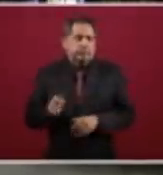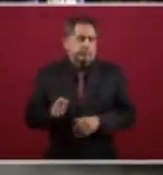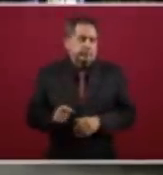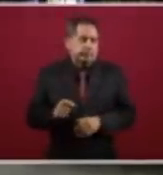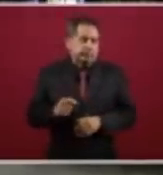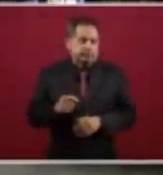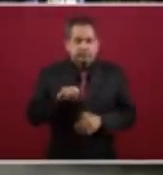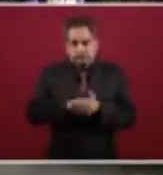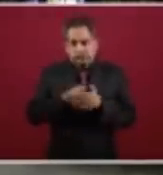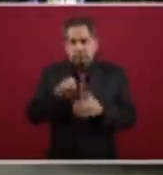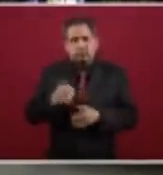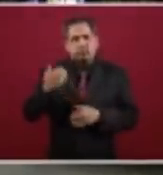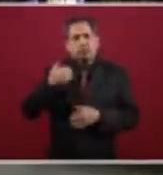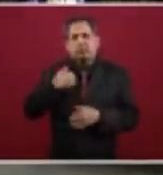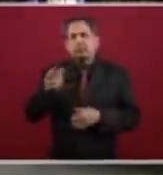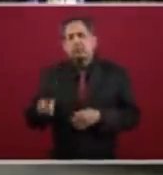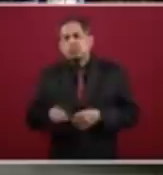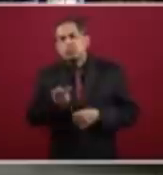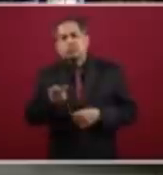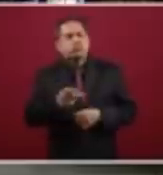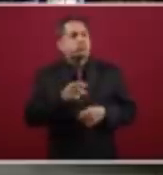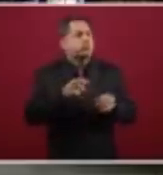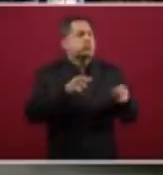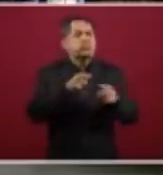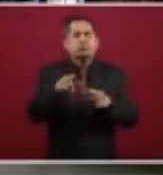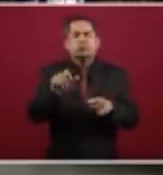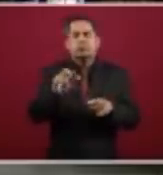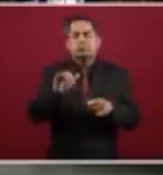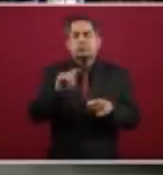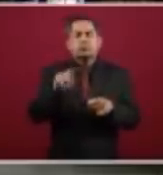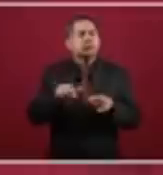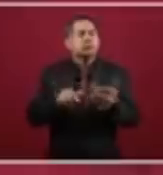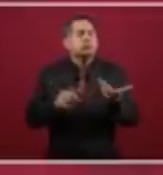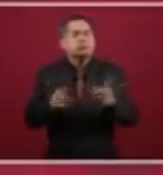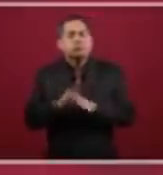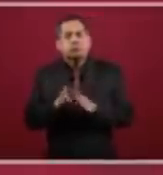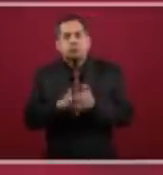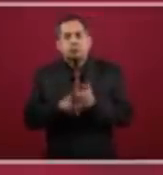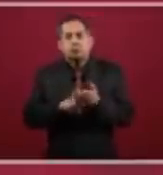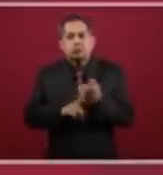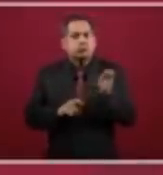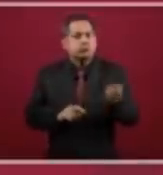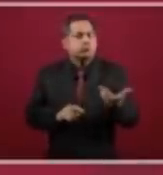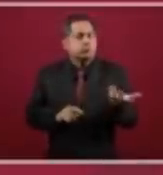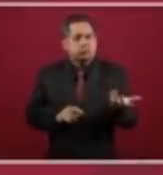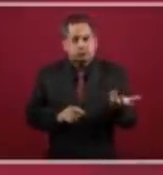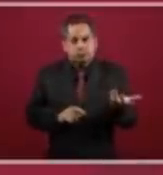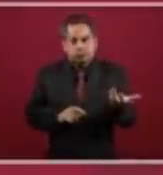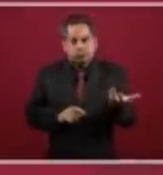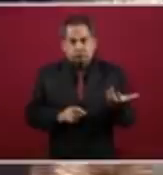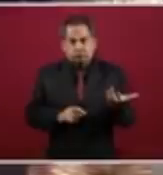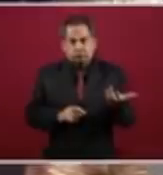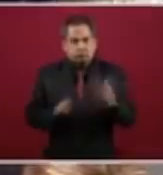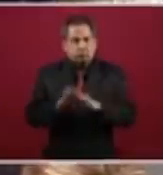le preguntaría a Ariana cómo están